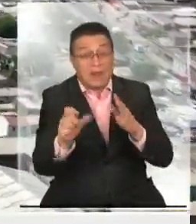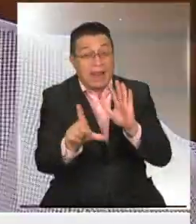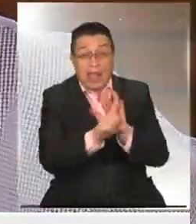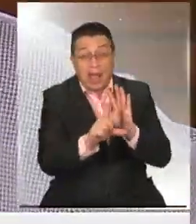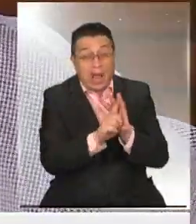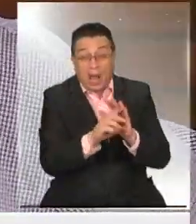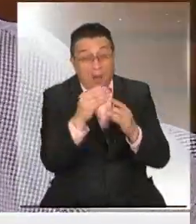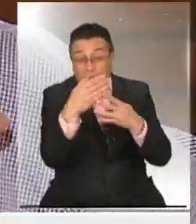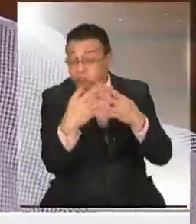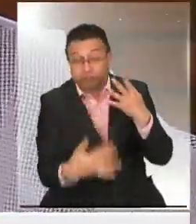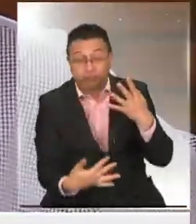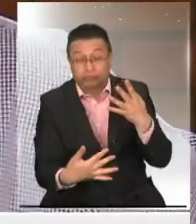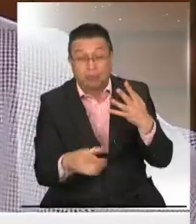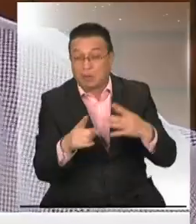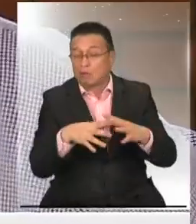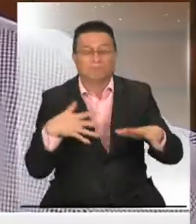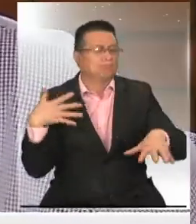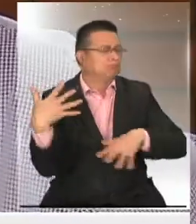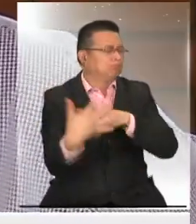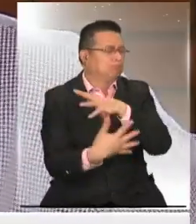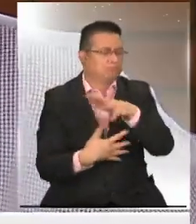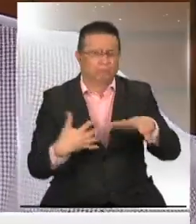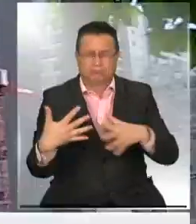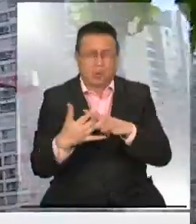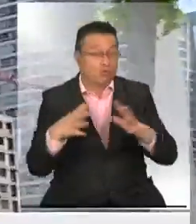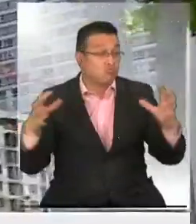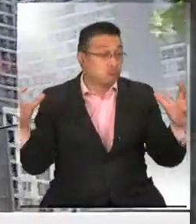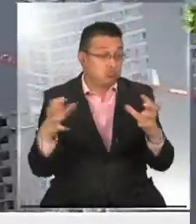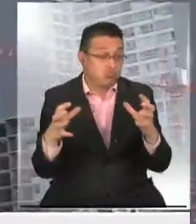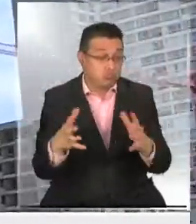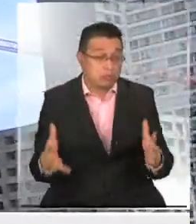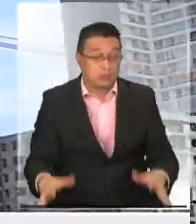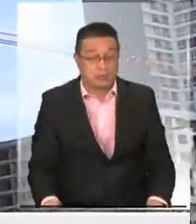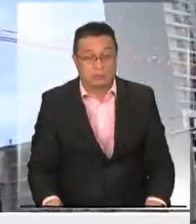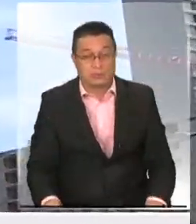ilegales. Esto es un despelote, pero de marca mayor.